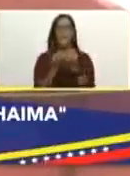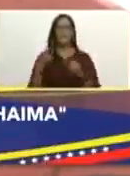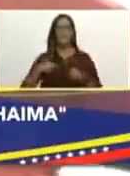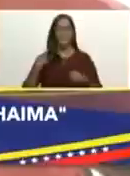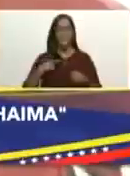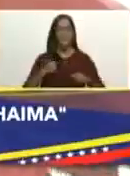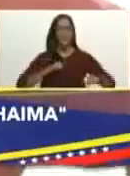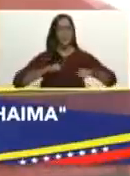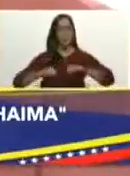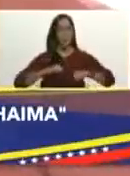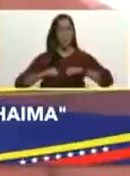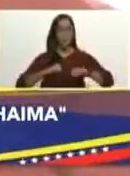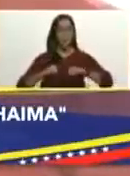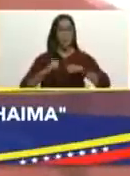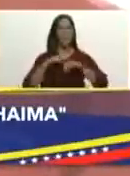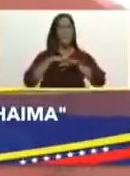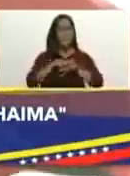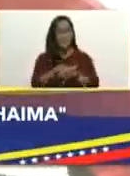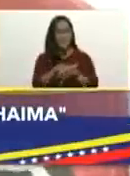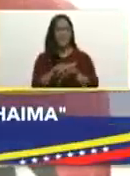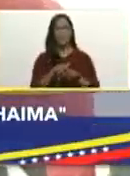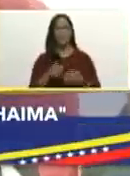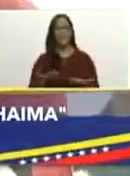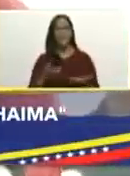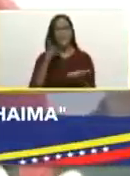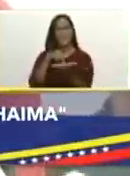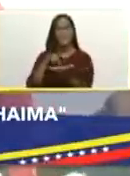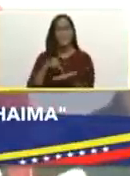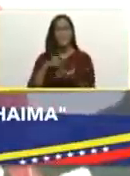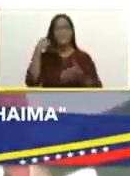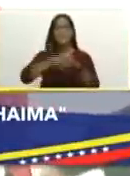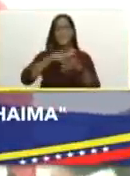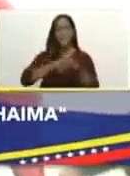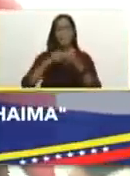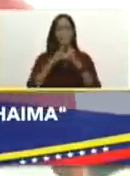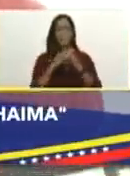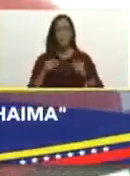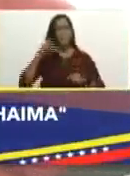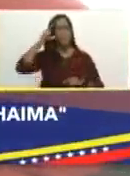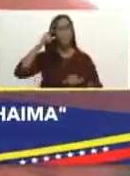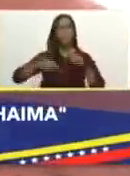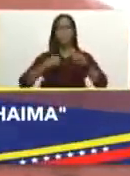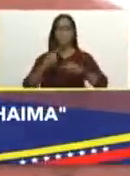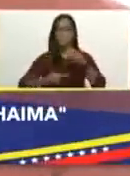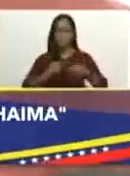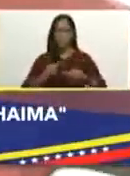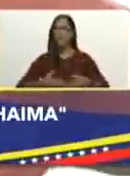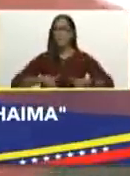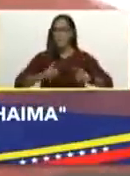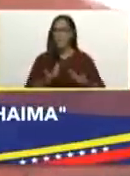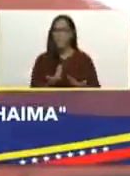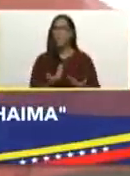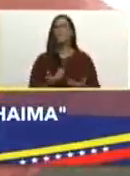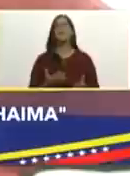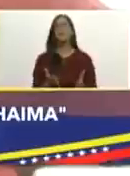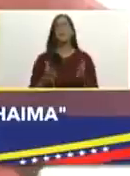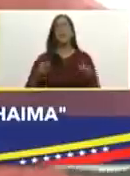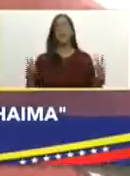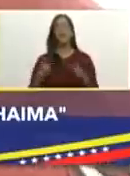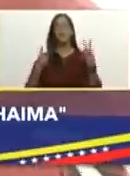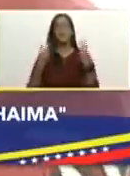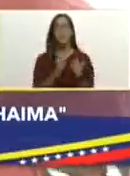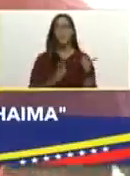nos vemos integrados en la participación de esa lucha diaria que tenemos que darla para poder lograr la victoria, presidente,